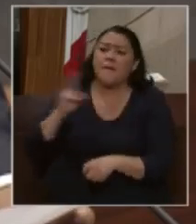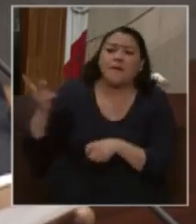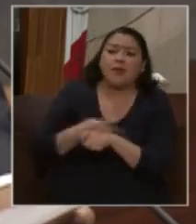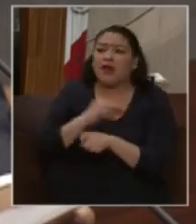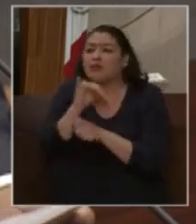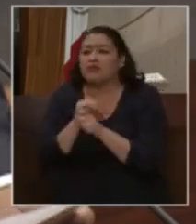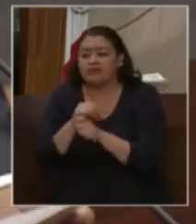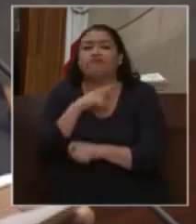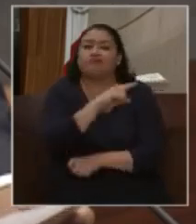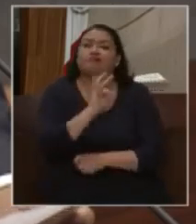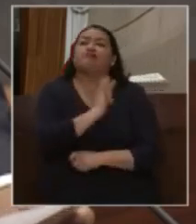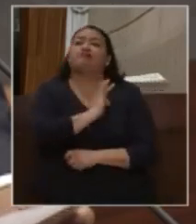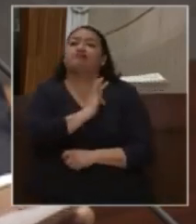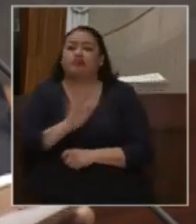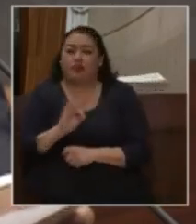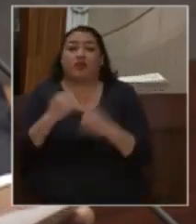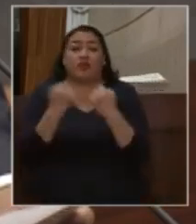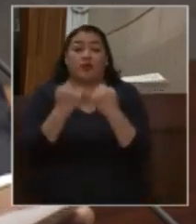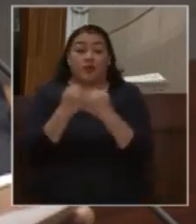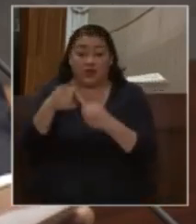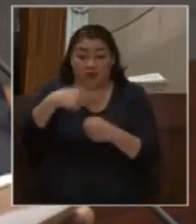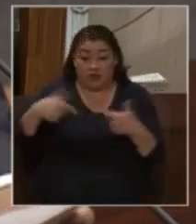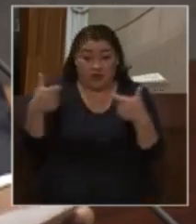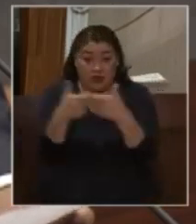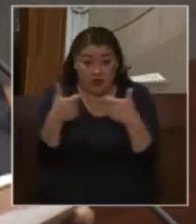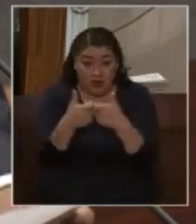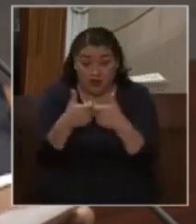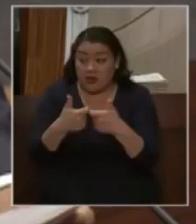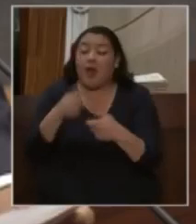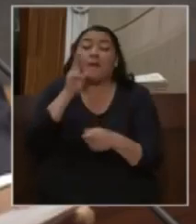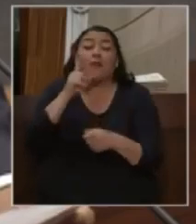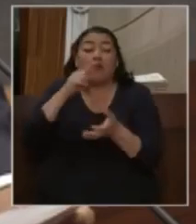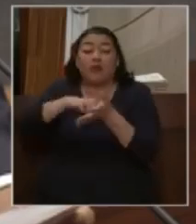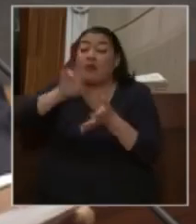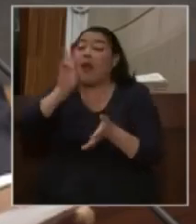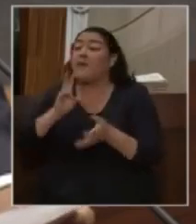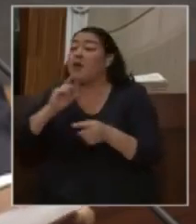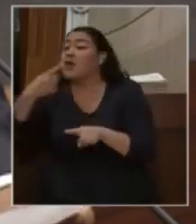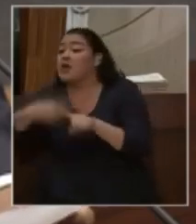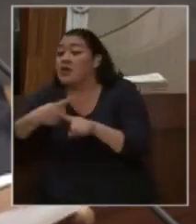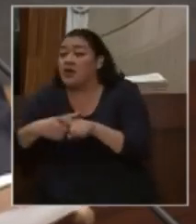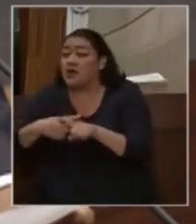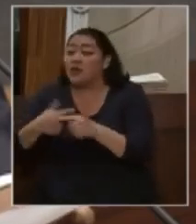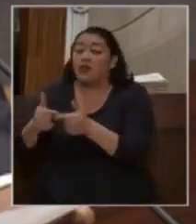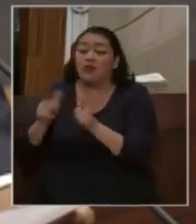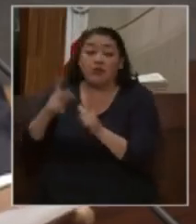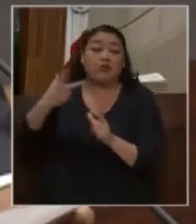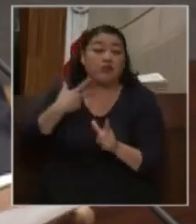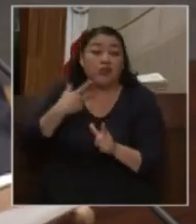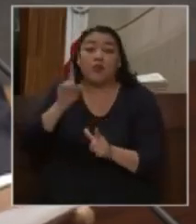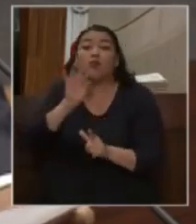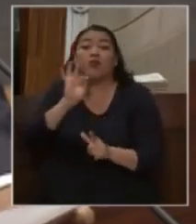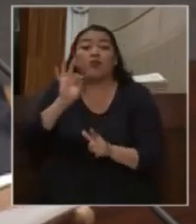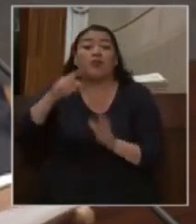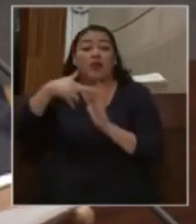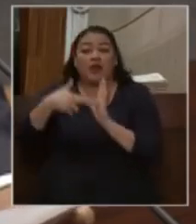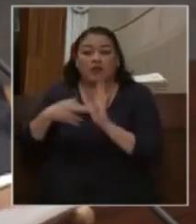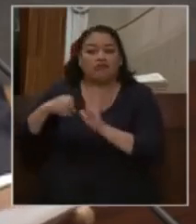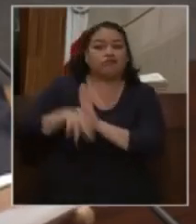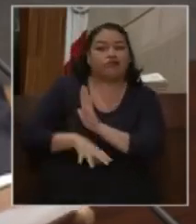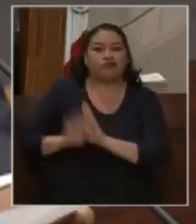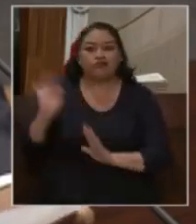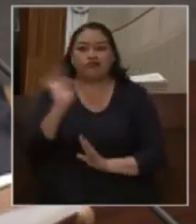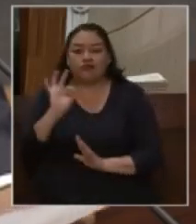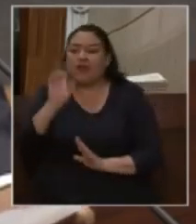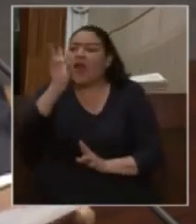hechos relacionados con un fideicomiso cuando existan elementos que hagan presumir que el contrato está siendo utilizado para evadir el cumplimiento de las